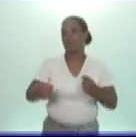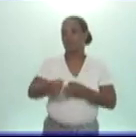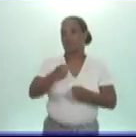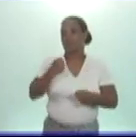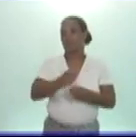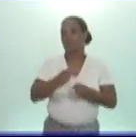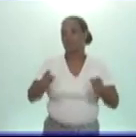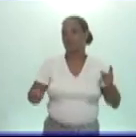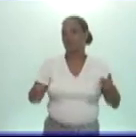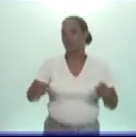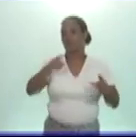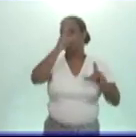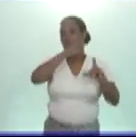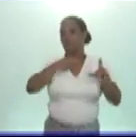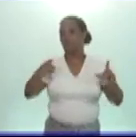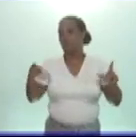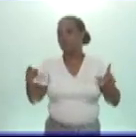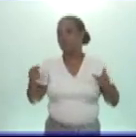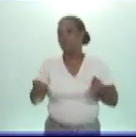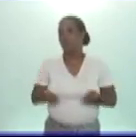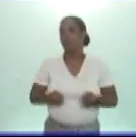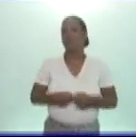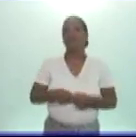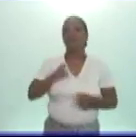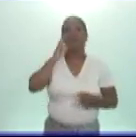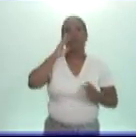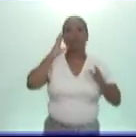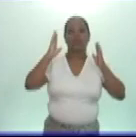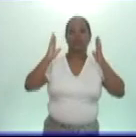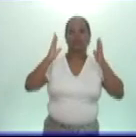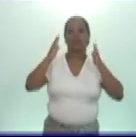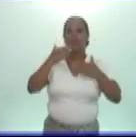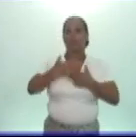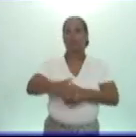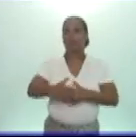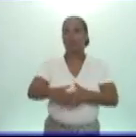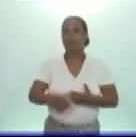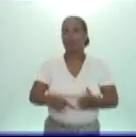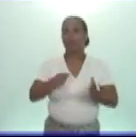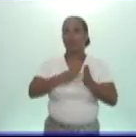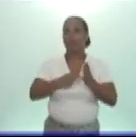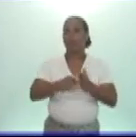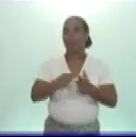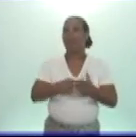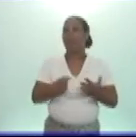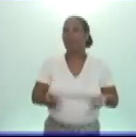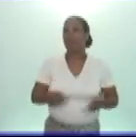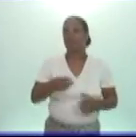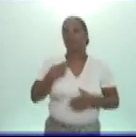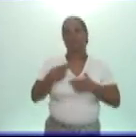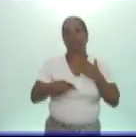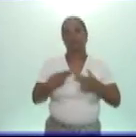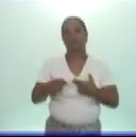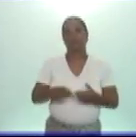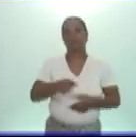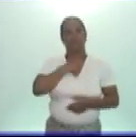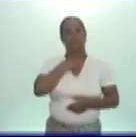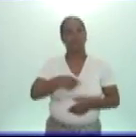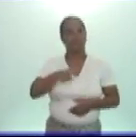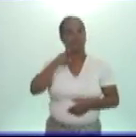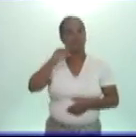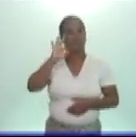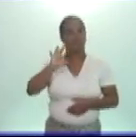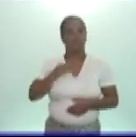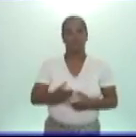graficando la situación para que se orienten sobre las operaciones que hay que realizar. En el 18, bueno, un recipiente